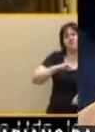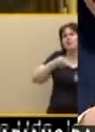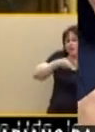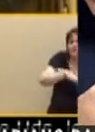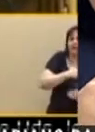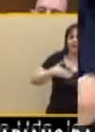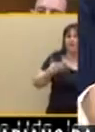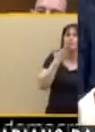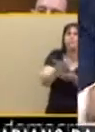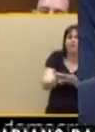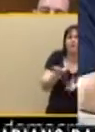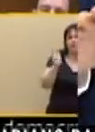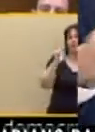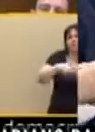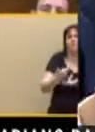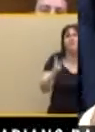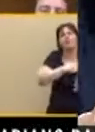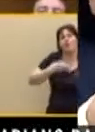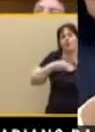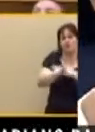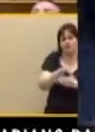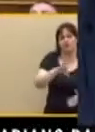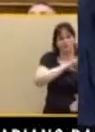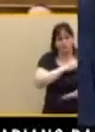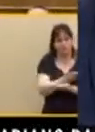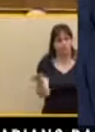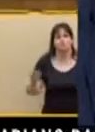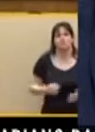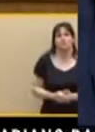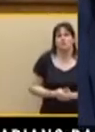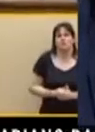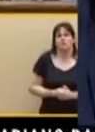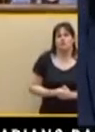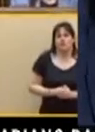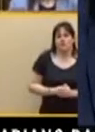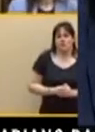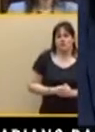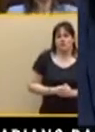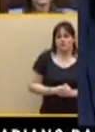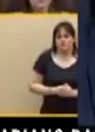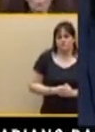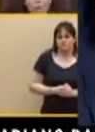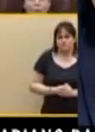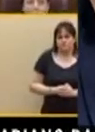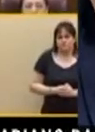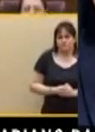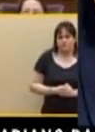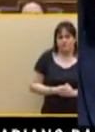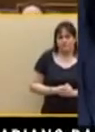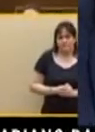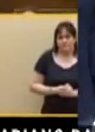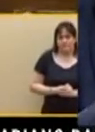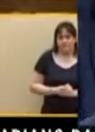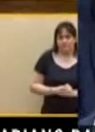podemos que sobre la corrupción es del gobierno prácticamente no se refiere para nada eso y habla de otras cosas la eficacia o no de la emoción la veremos con el